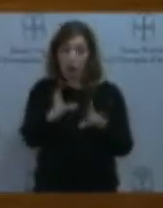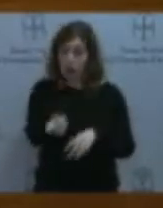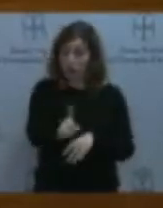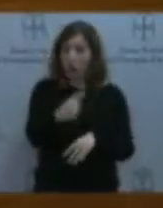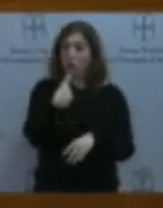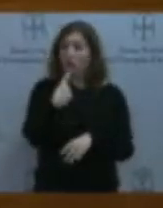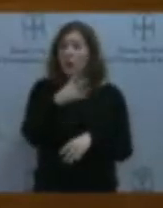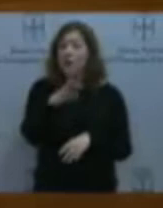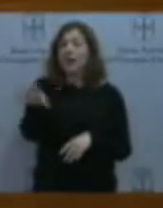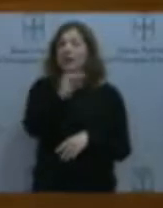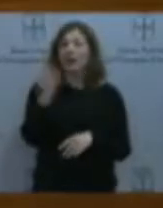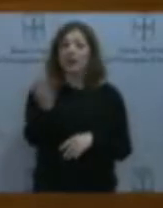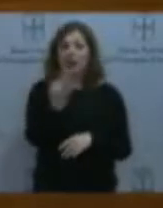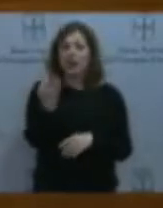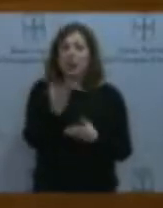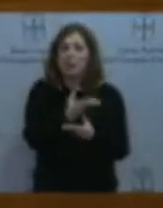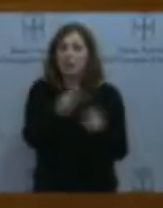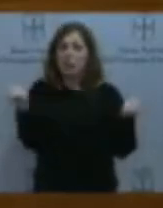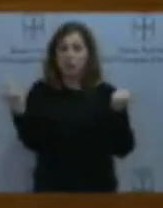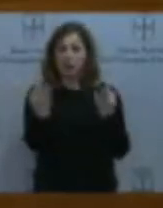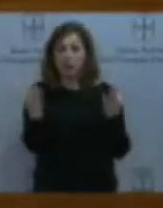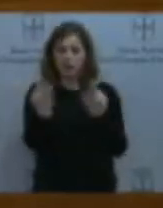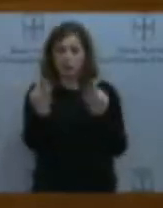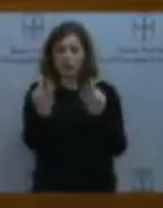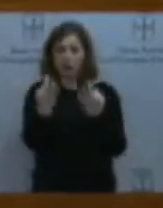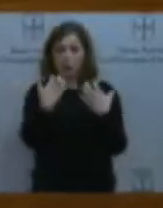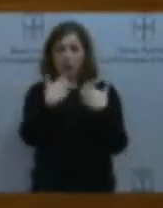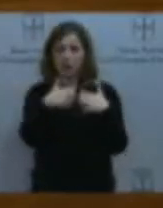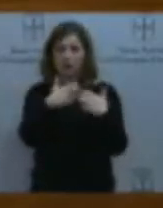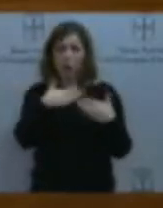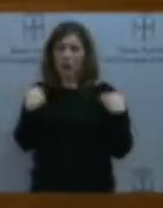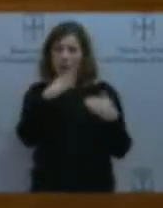porque entienden que es que ha desaparecido ya cualquier industria que defender.